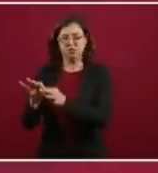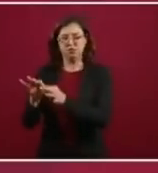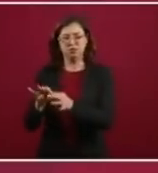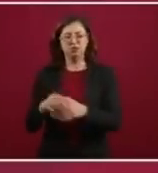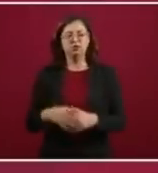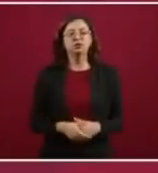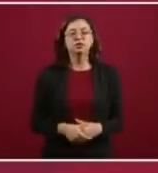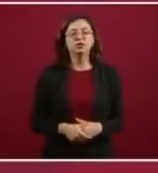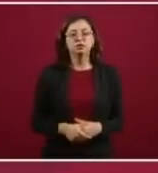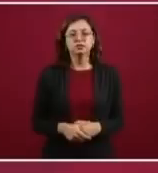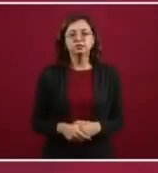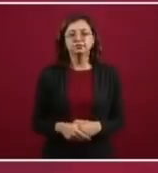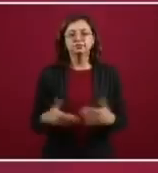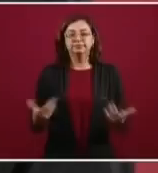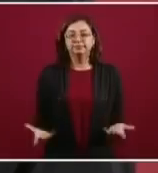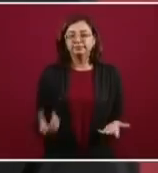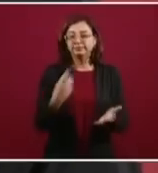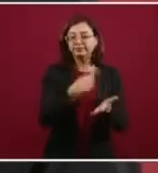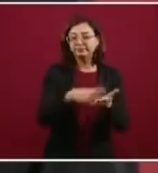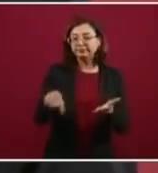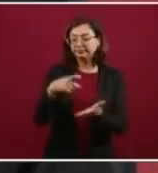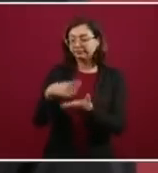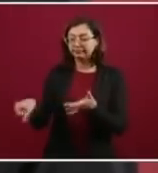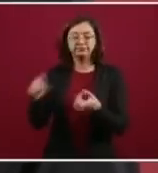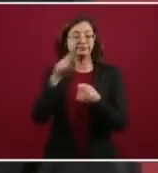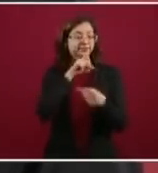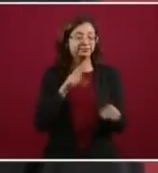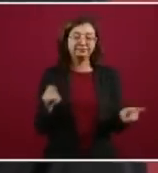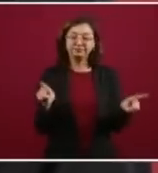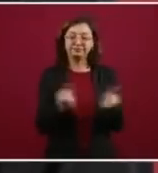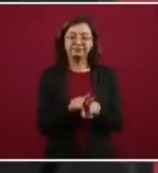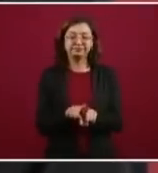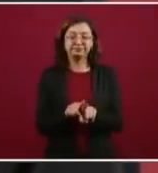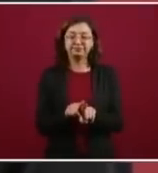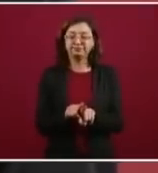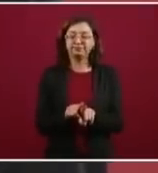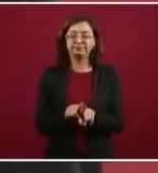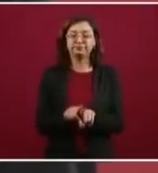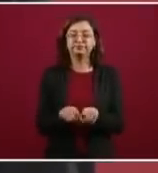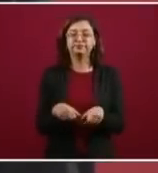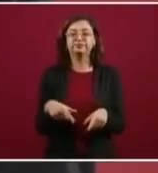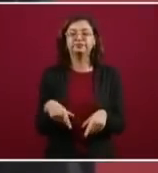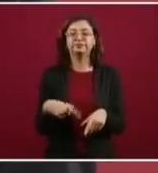Se compran las acciones. Lo mismo, el hermano de